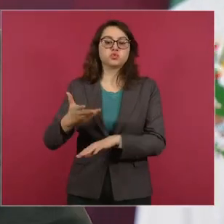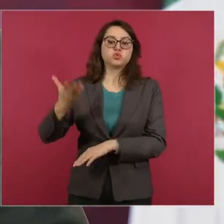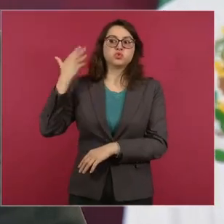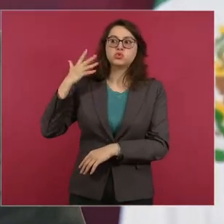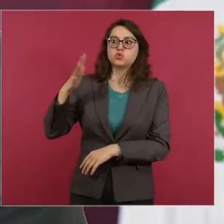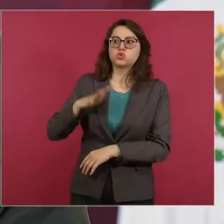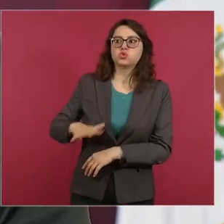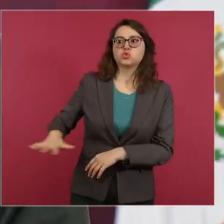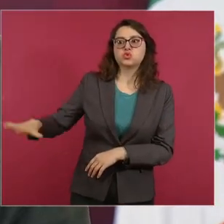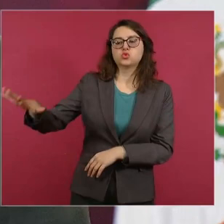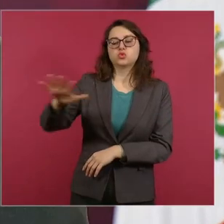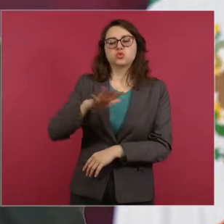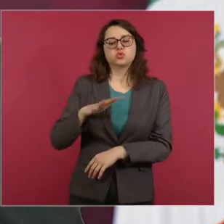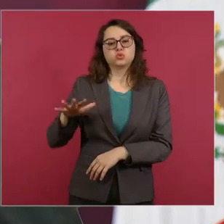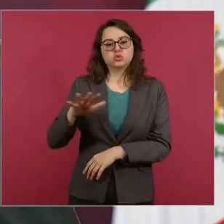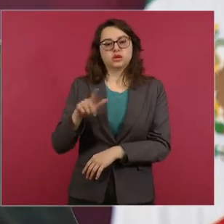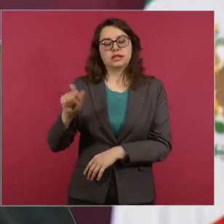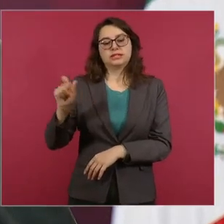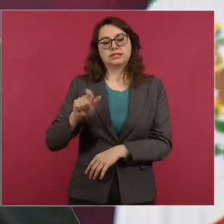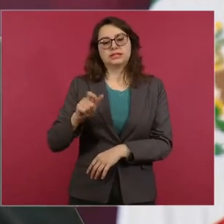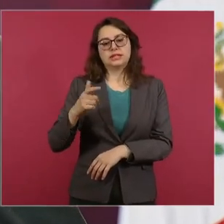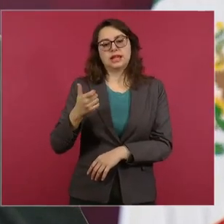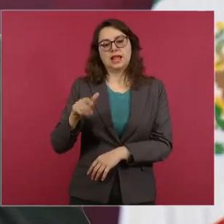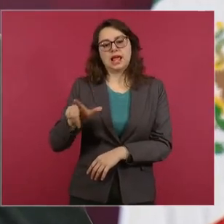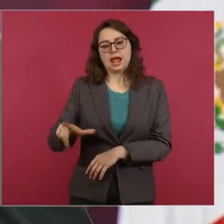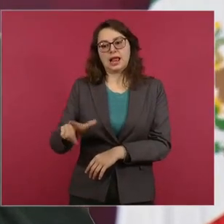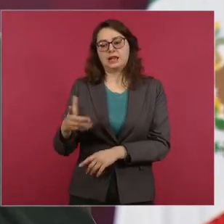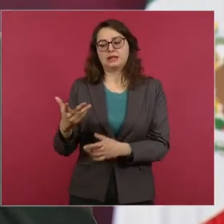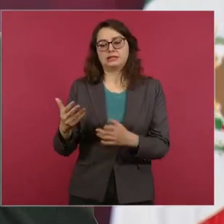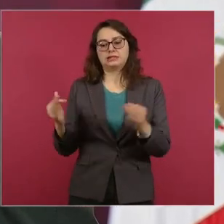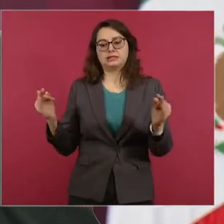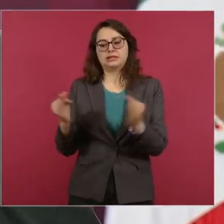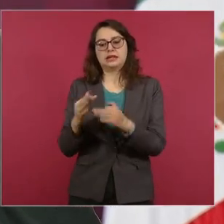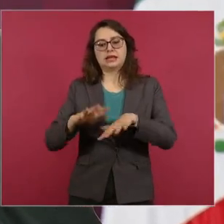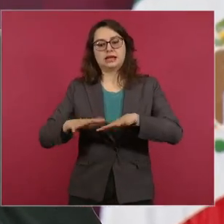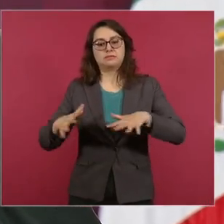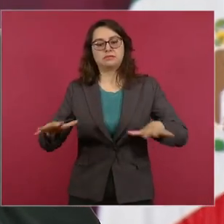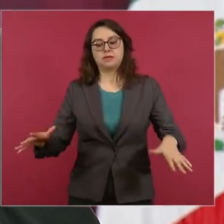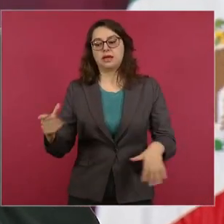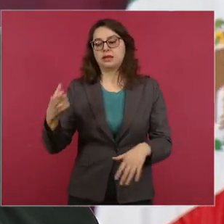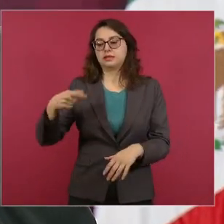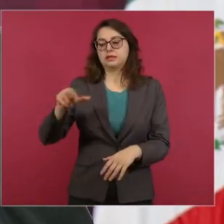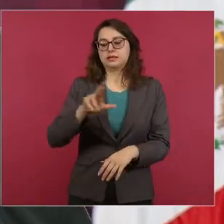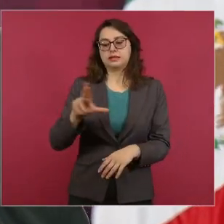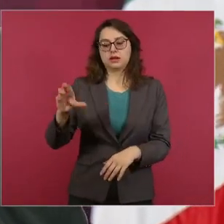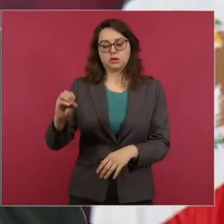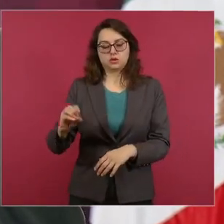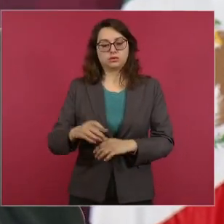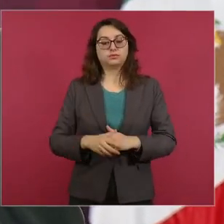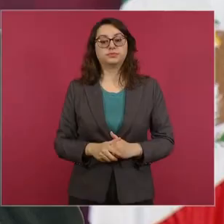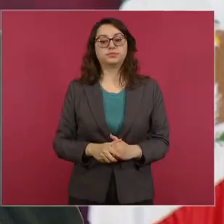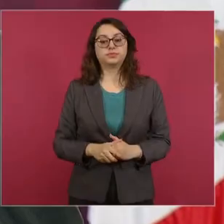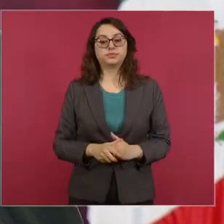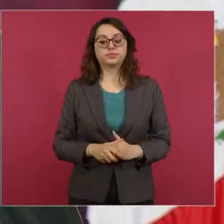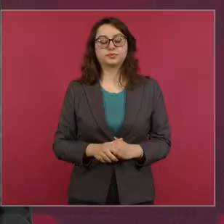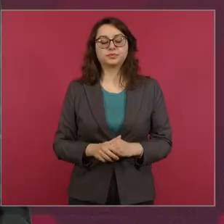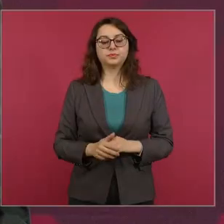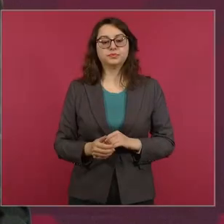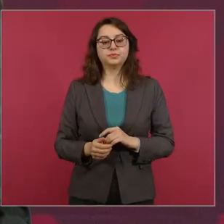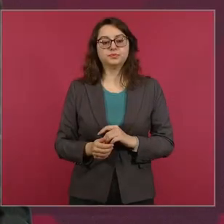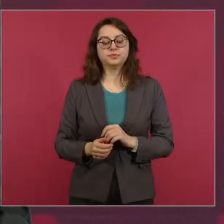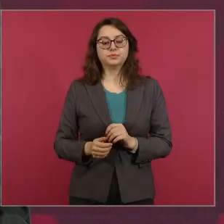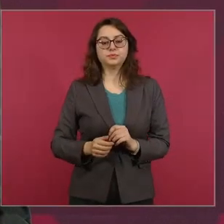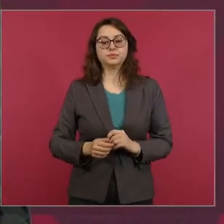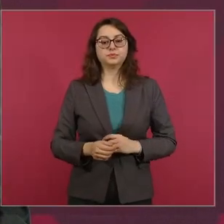en las costas de Quintana Roo. Y también vamos a dar a